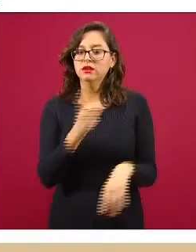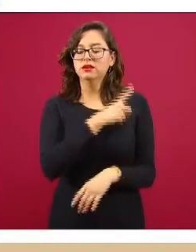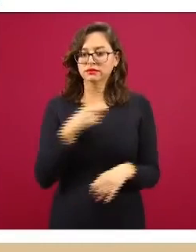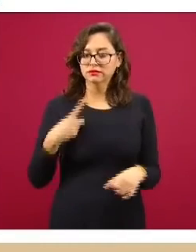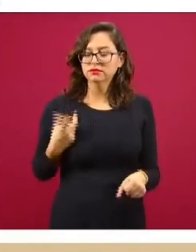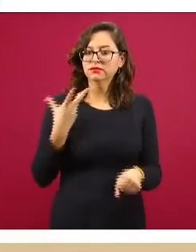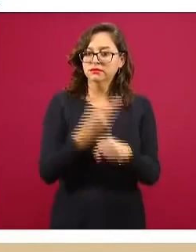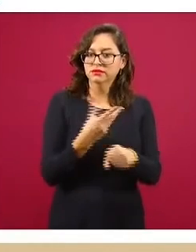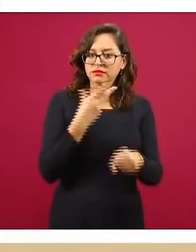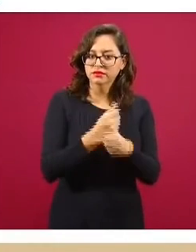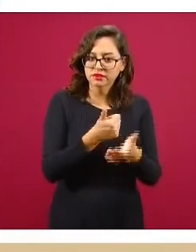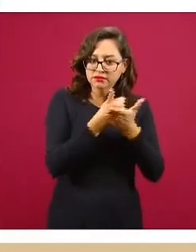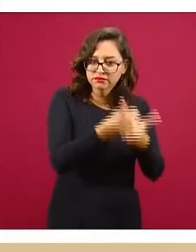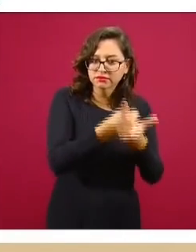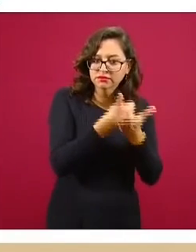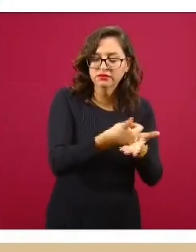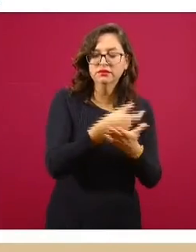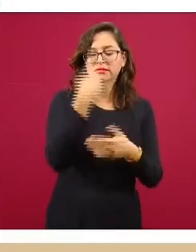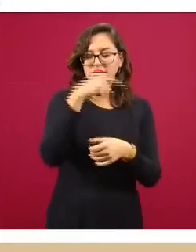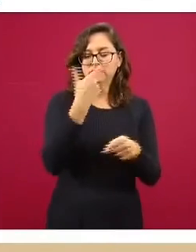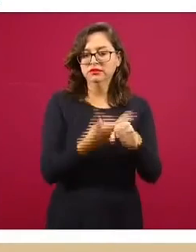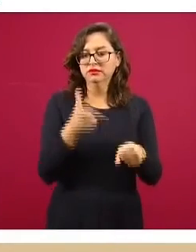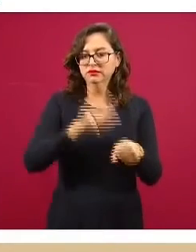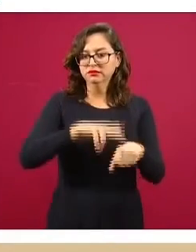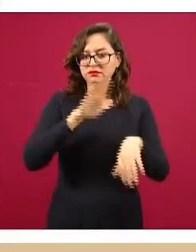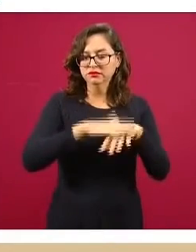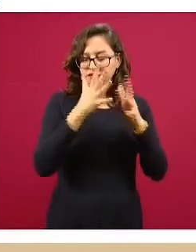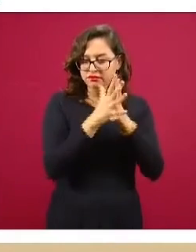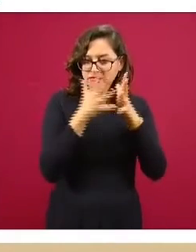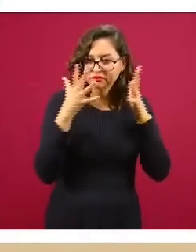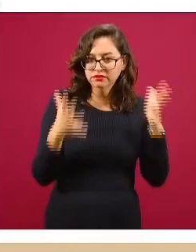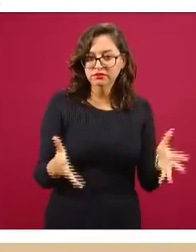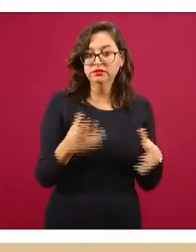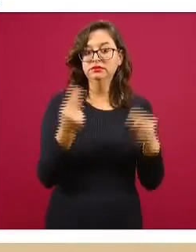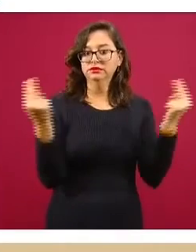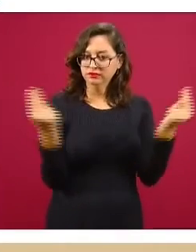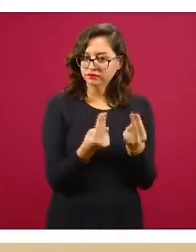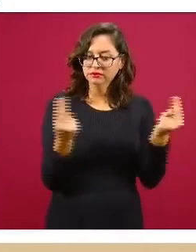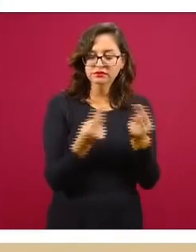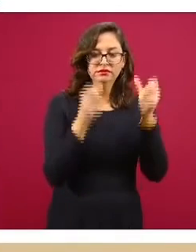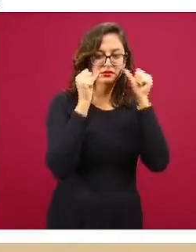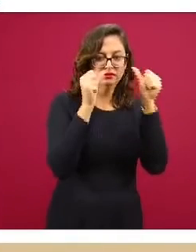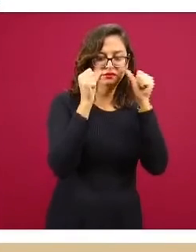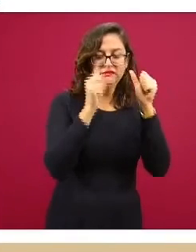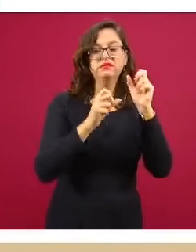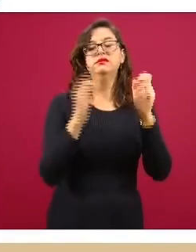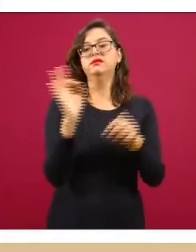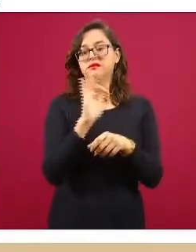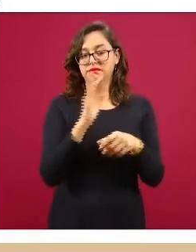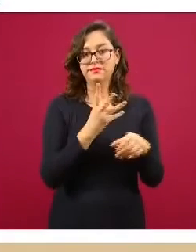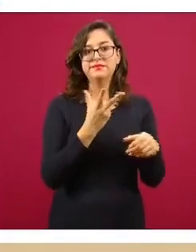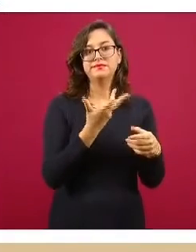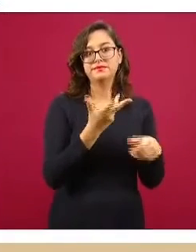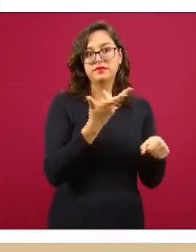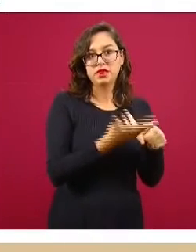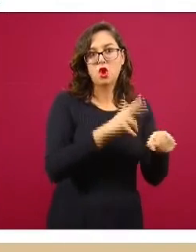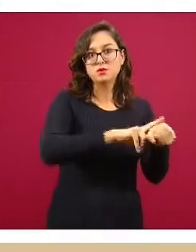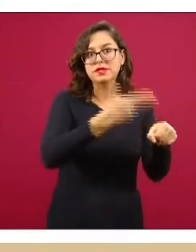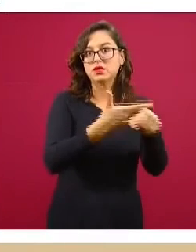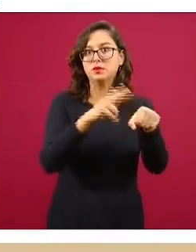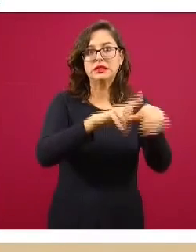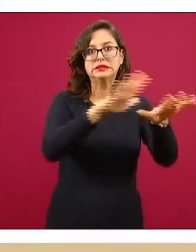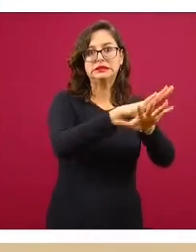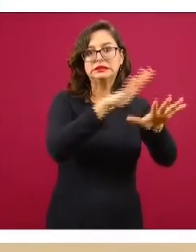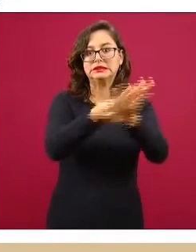ya trabajando cercanamente con el estado de Nuevo León para ver las necesidades y las necesidades de ir reconvirtiendo más